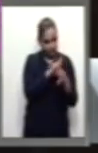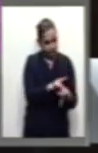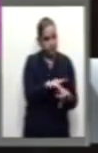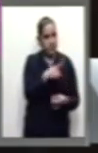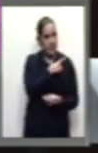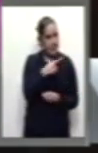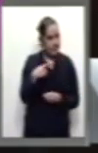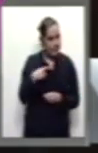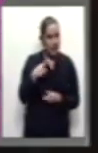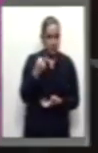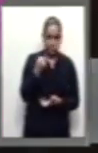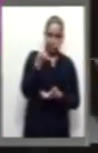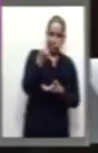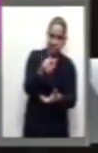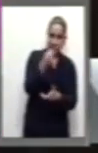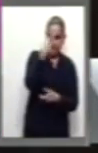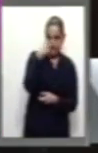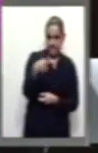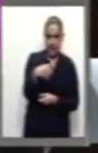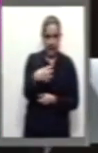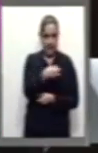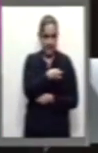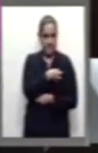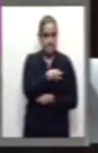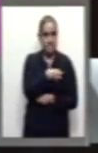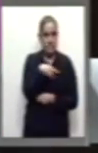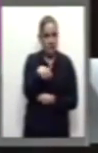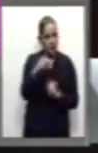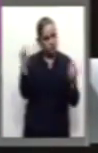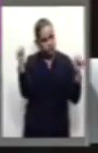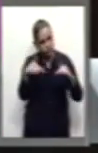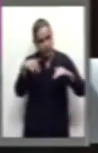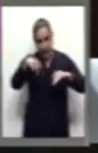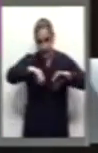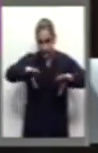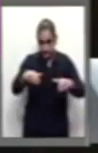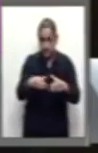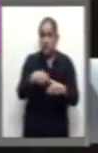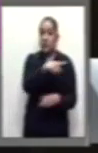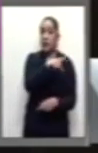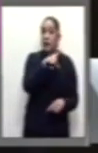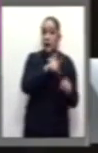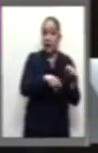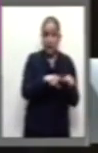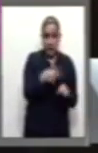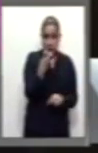carácter constitucional. Ese año se reduce a